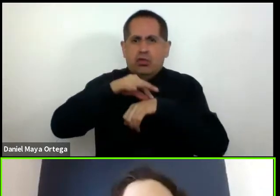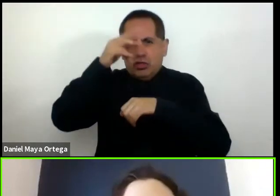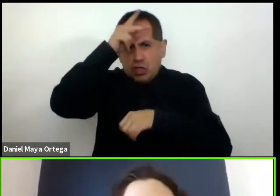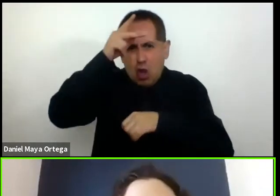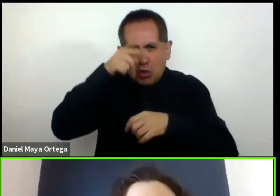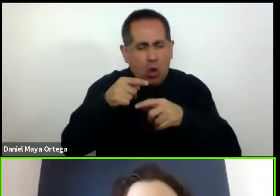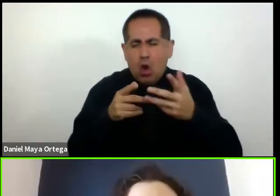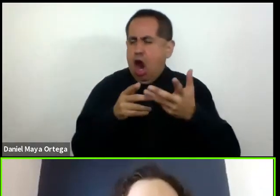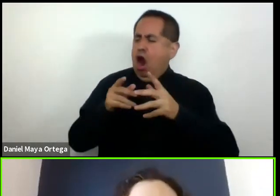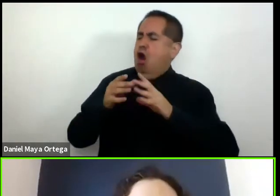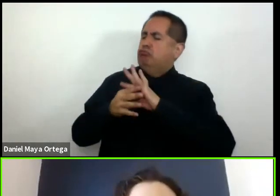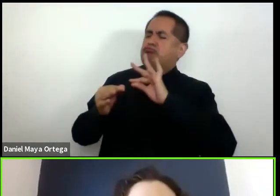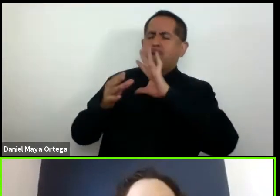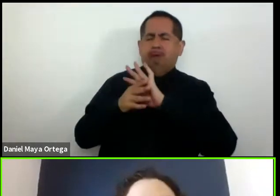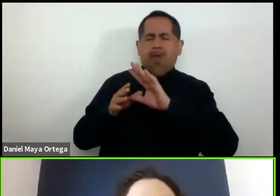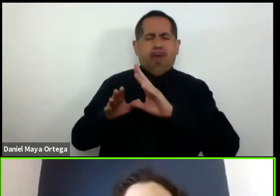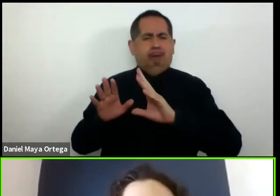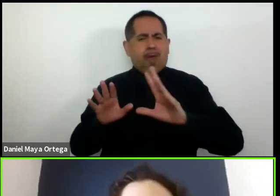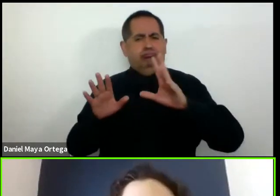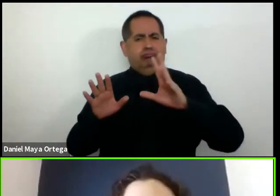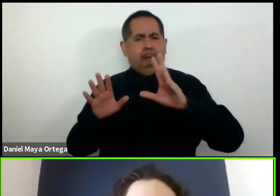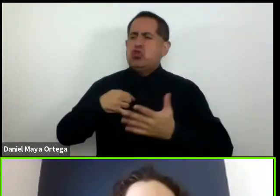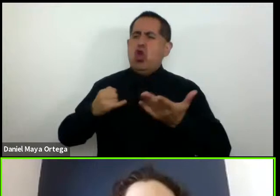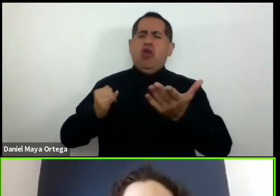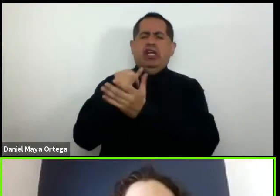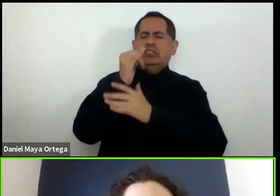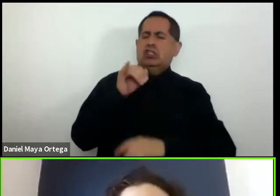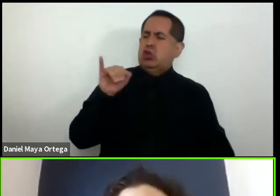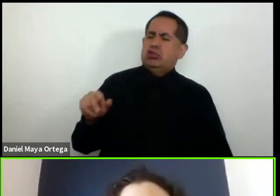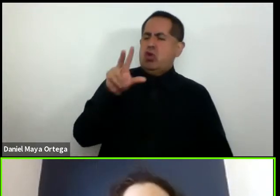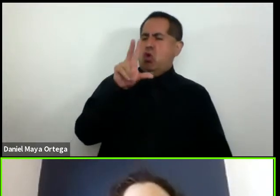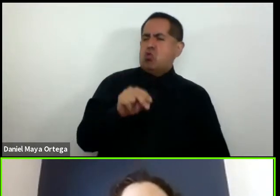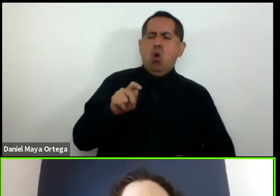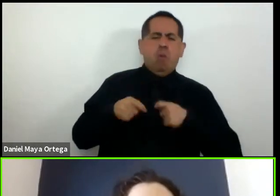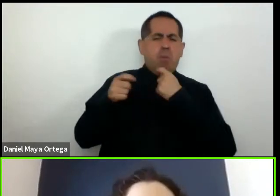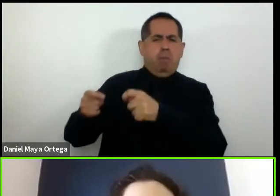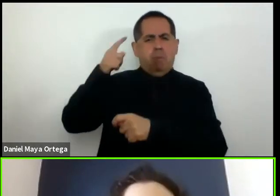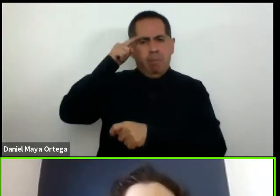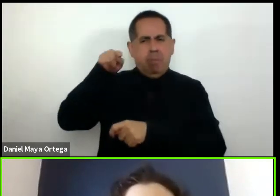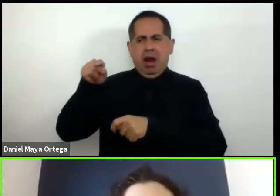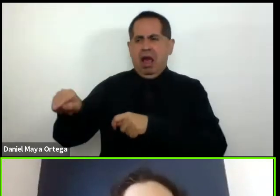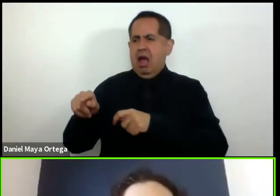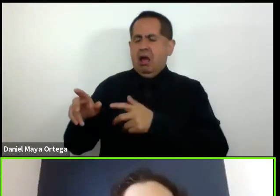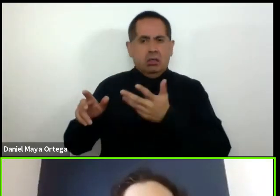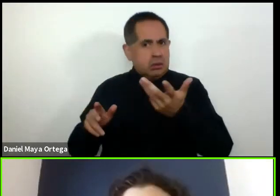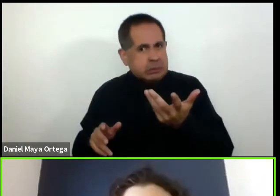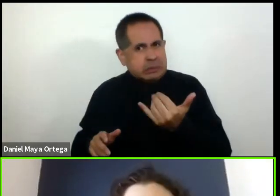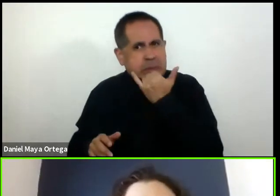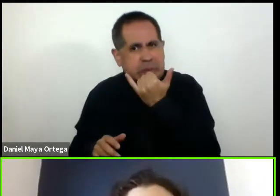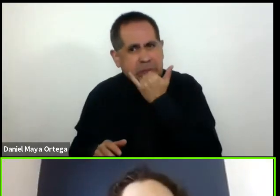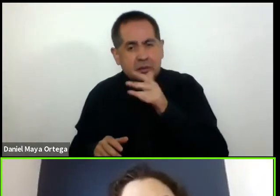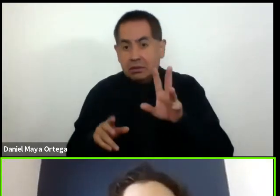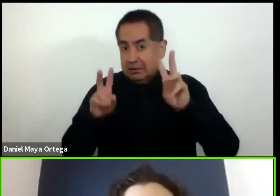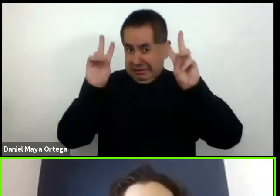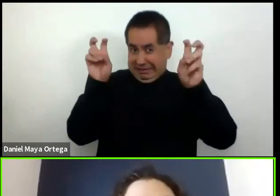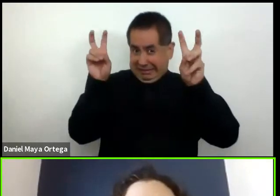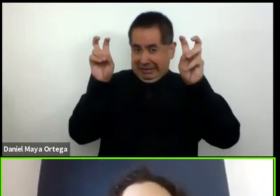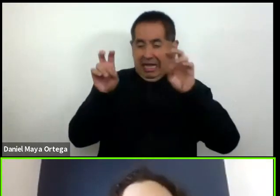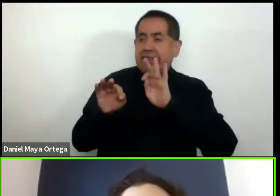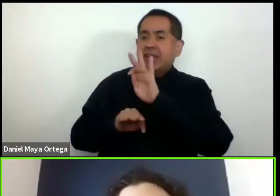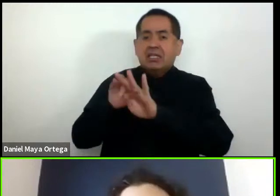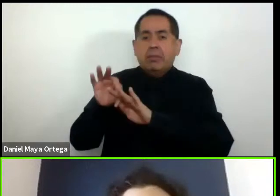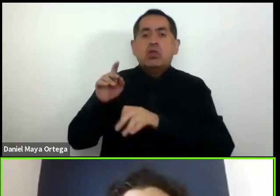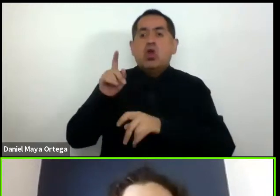parecen ostentar un poco la decisión de definir si esa persona requiere tratamiento o no. Y léase tratamiento tristemente como